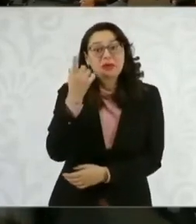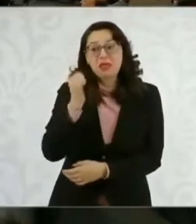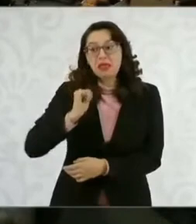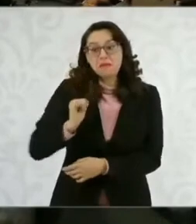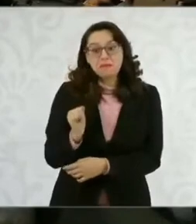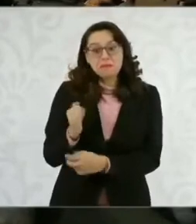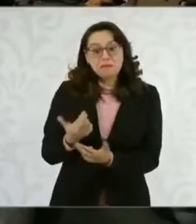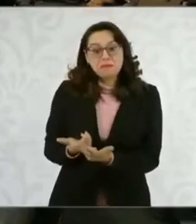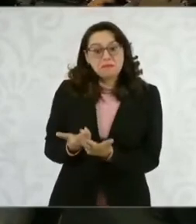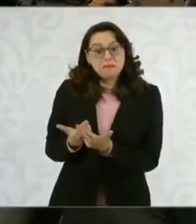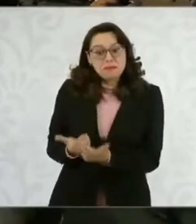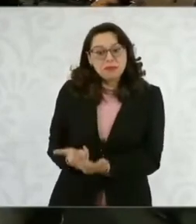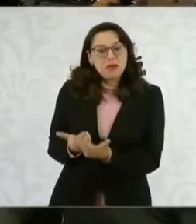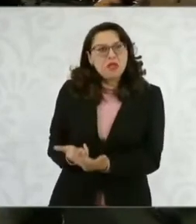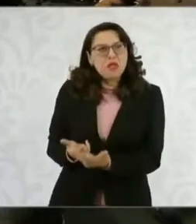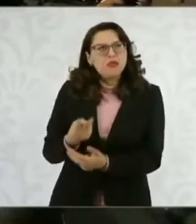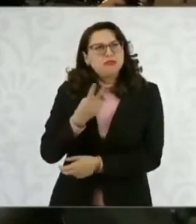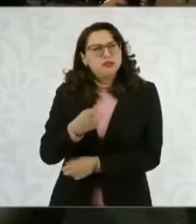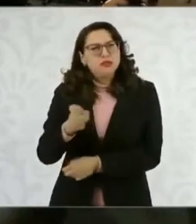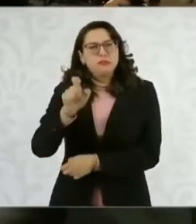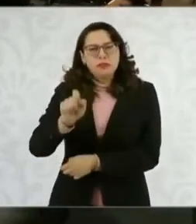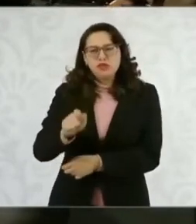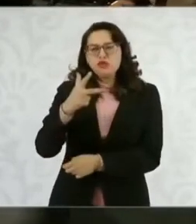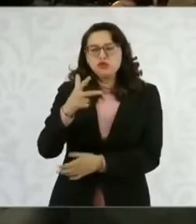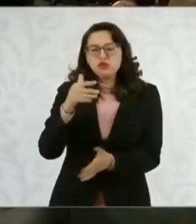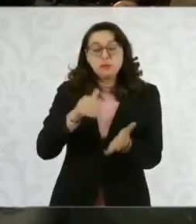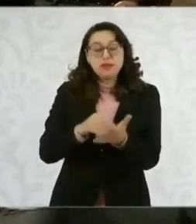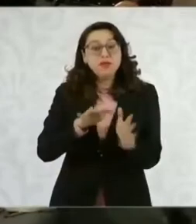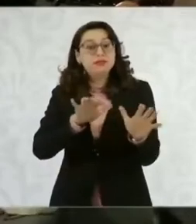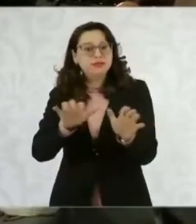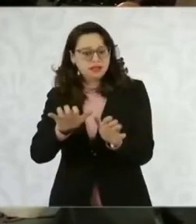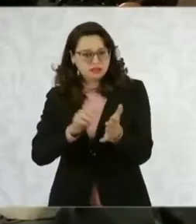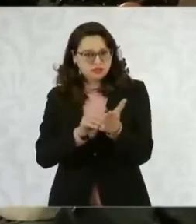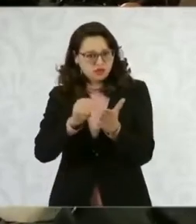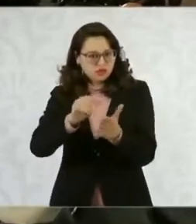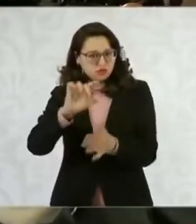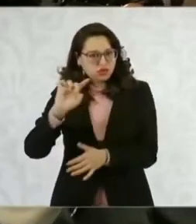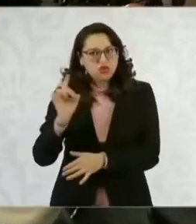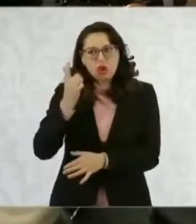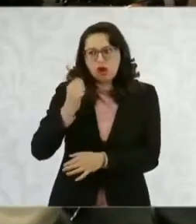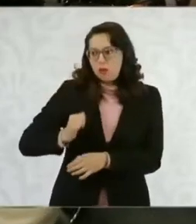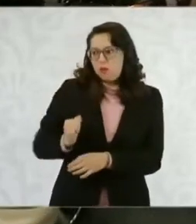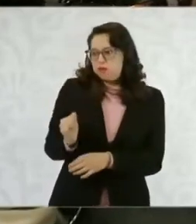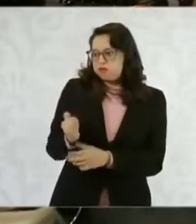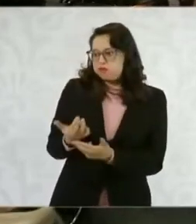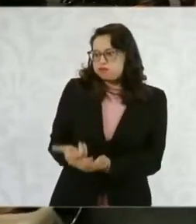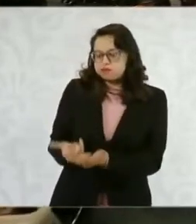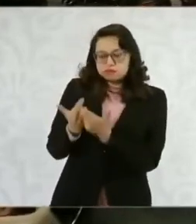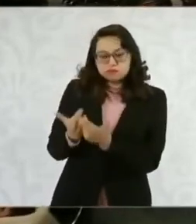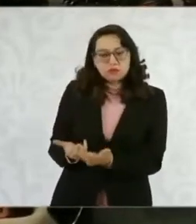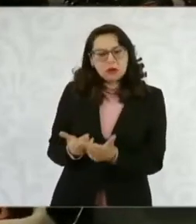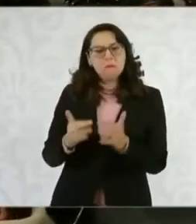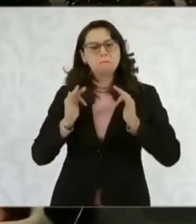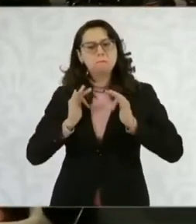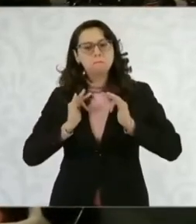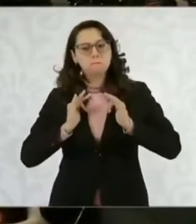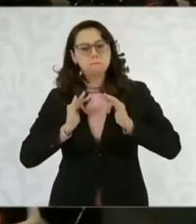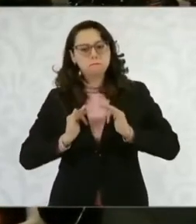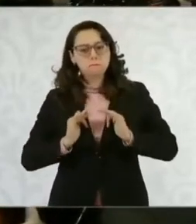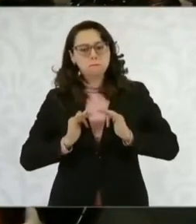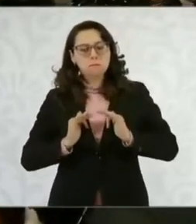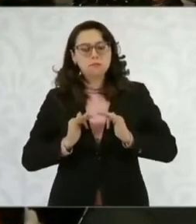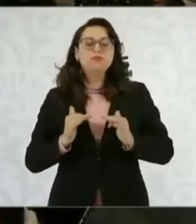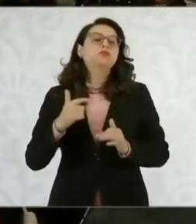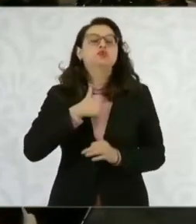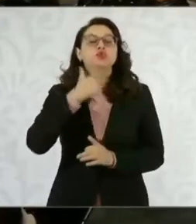creo que 228,900 millones de dólares en reservas, lo cual, bueno, pues da elementos para tener tranquilidad. En este enfoque